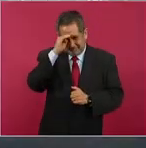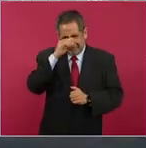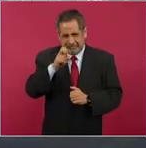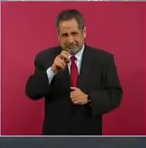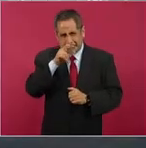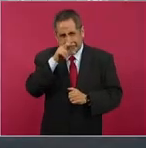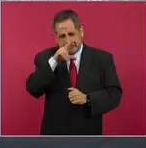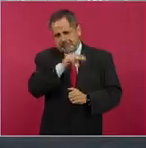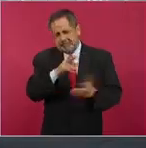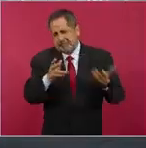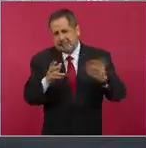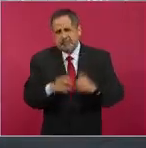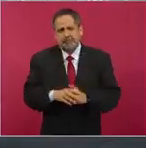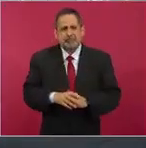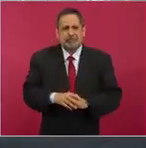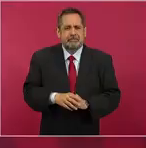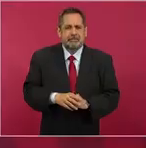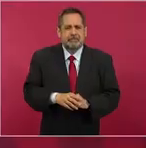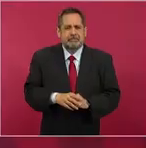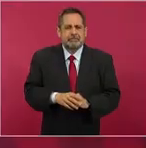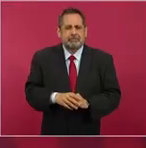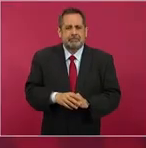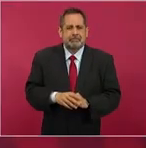me hubiesen